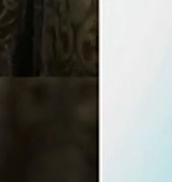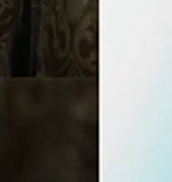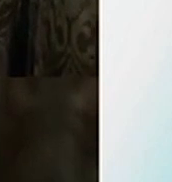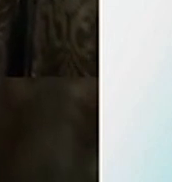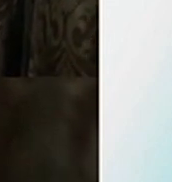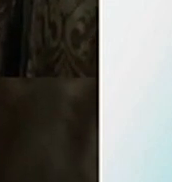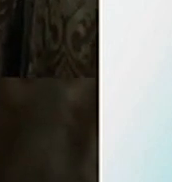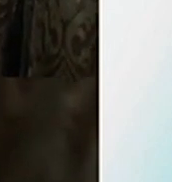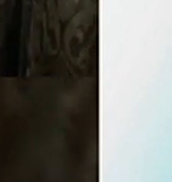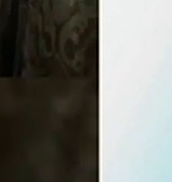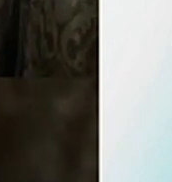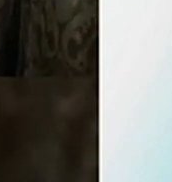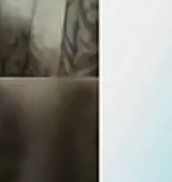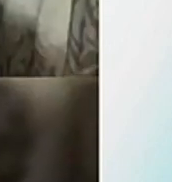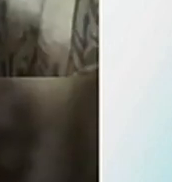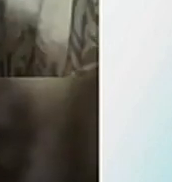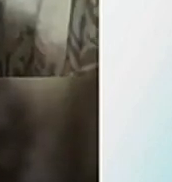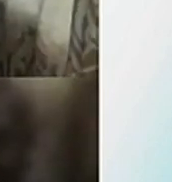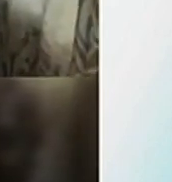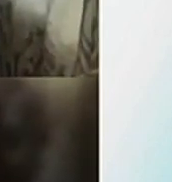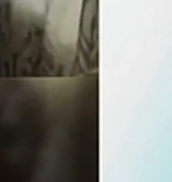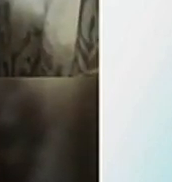casa.